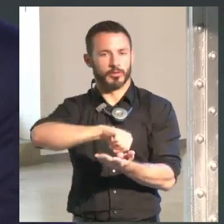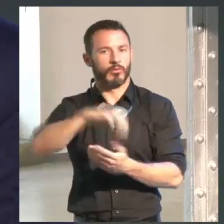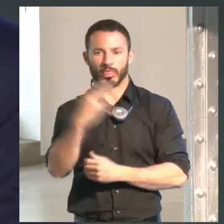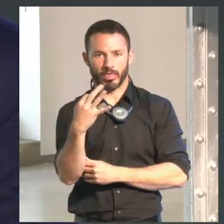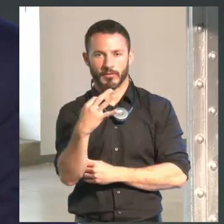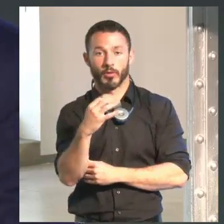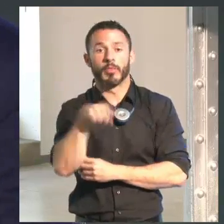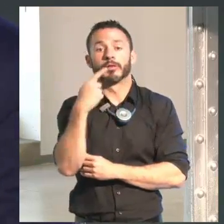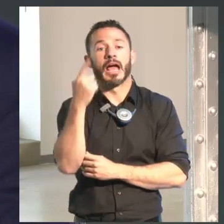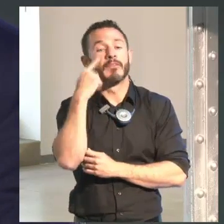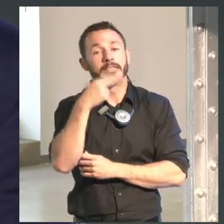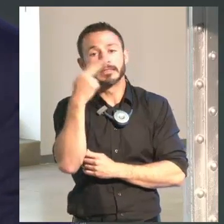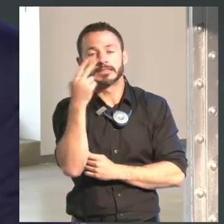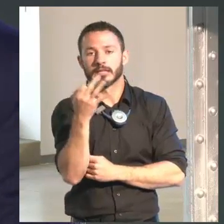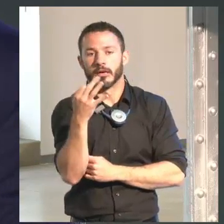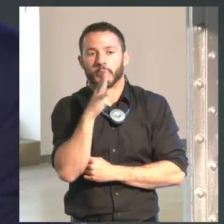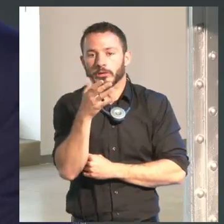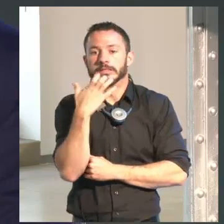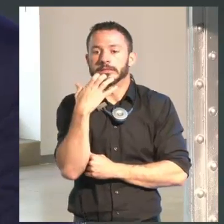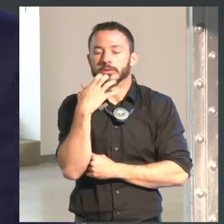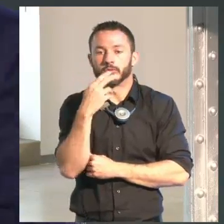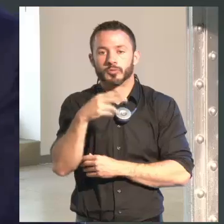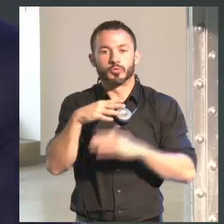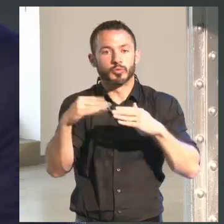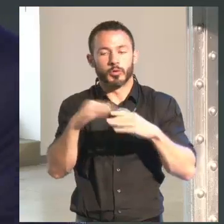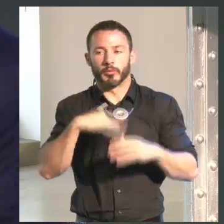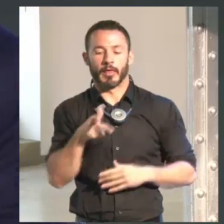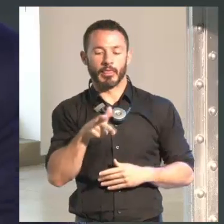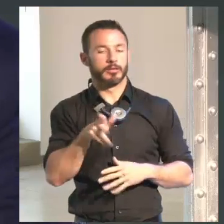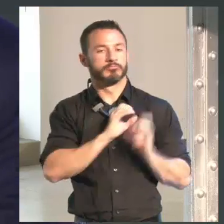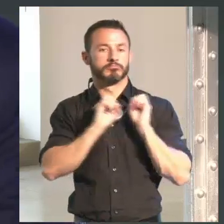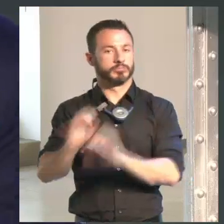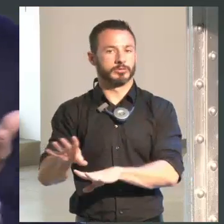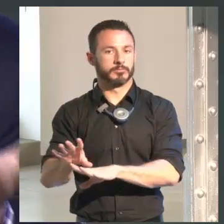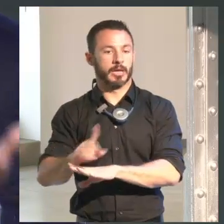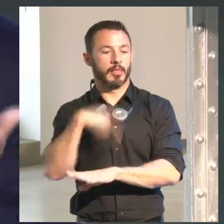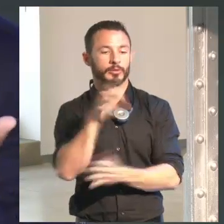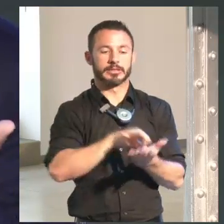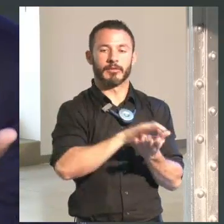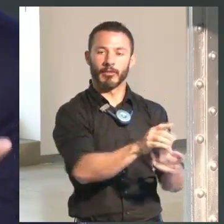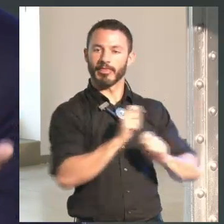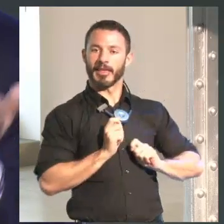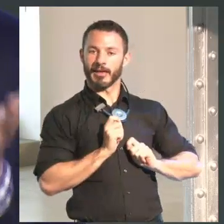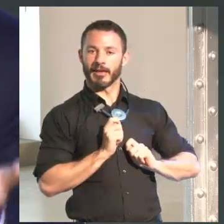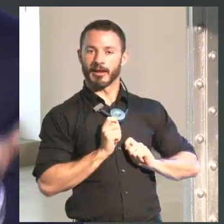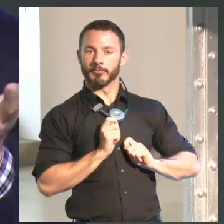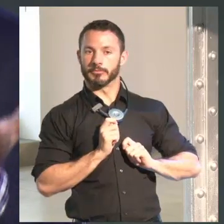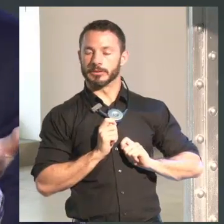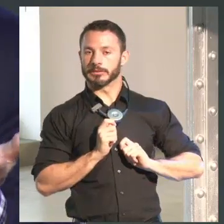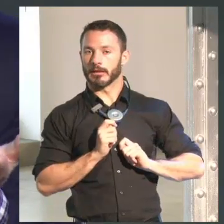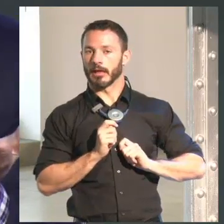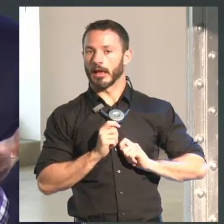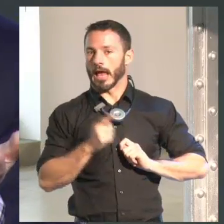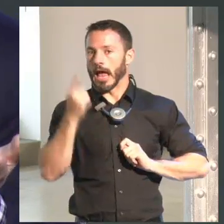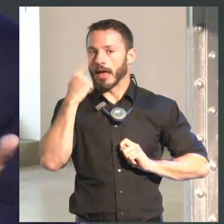usuario es capaz de renunciar a determinados derechos en base a unos servicios, pues a lo mejor tendríamos que pensar si esa